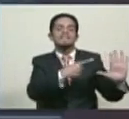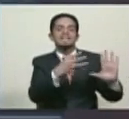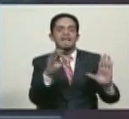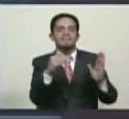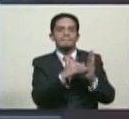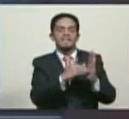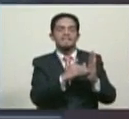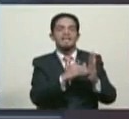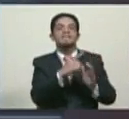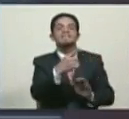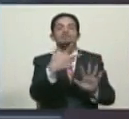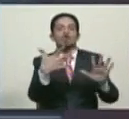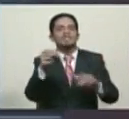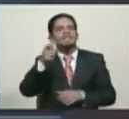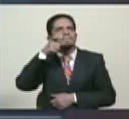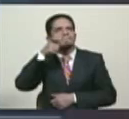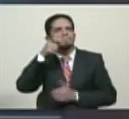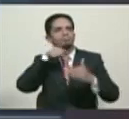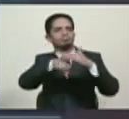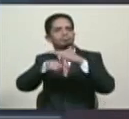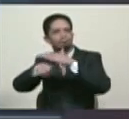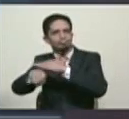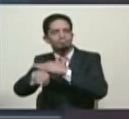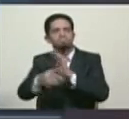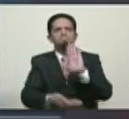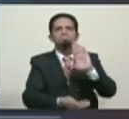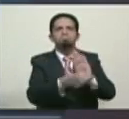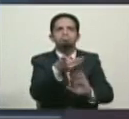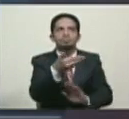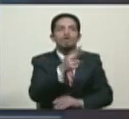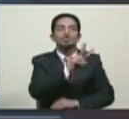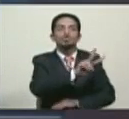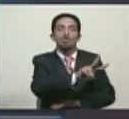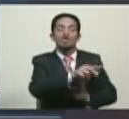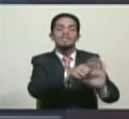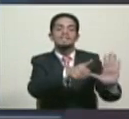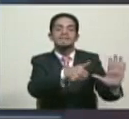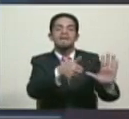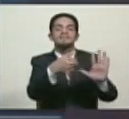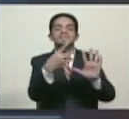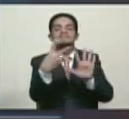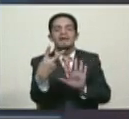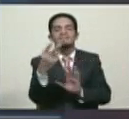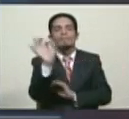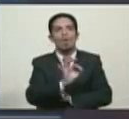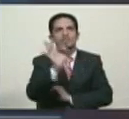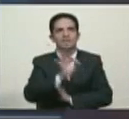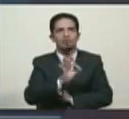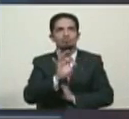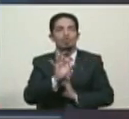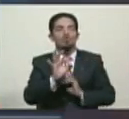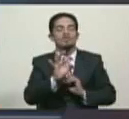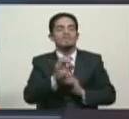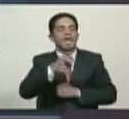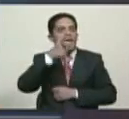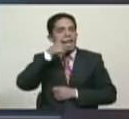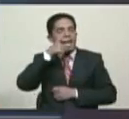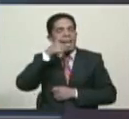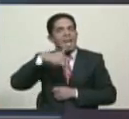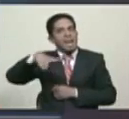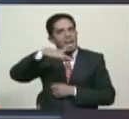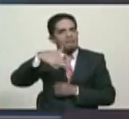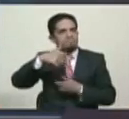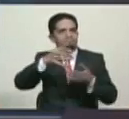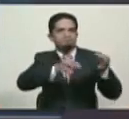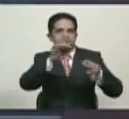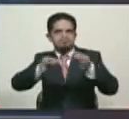160.180 inspecciones. Logramos así un incremento de 267% de la actividad de la Inspectoría General de Tribunales